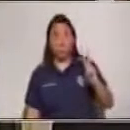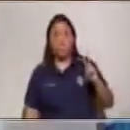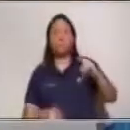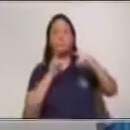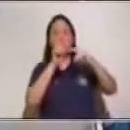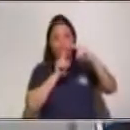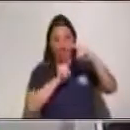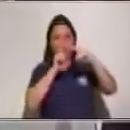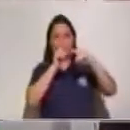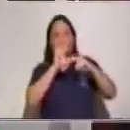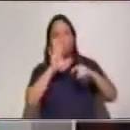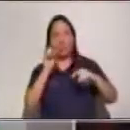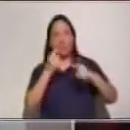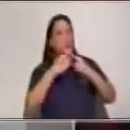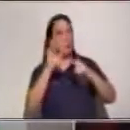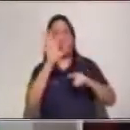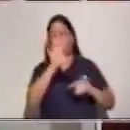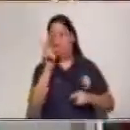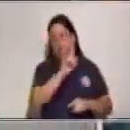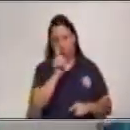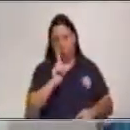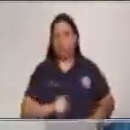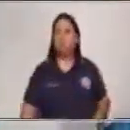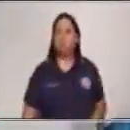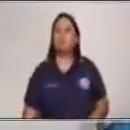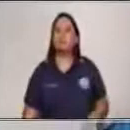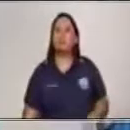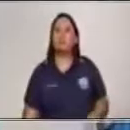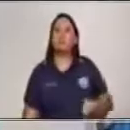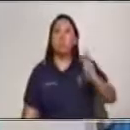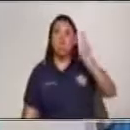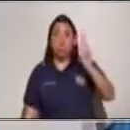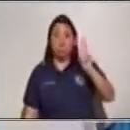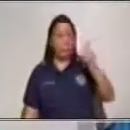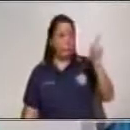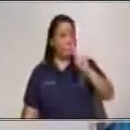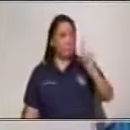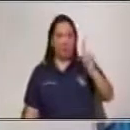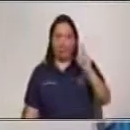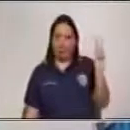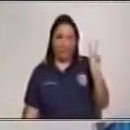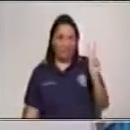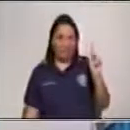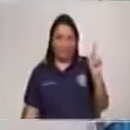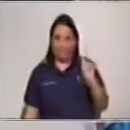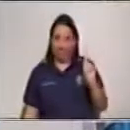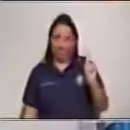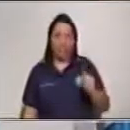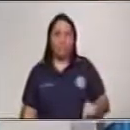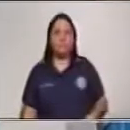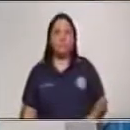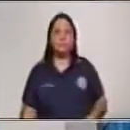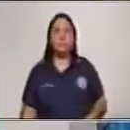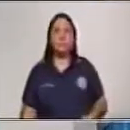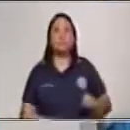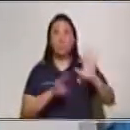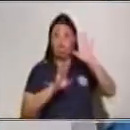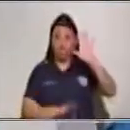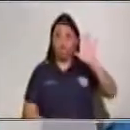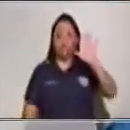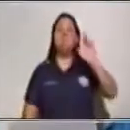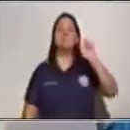puede dividir al 50, más no al 5. El 3 no puede dividir a ninguno de los dos. Y el